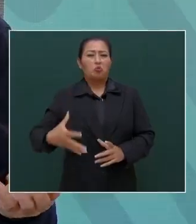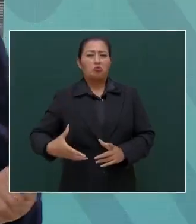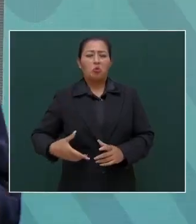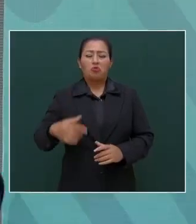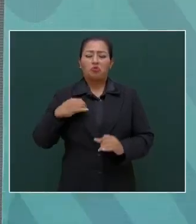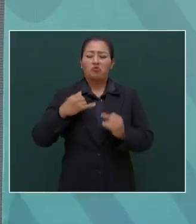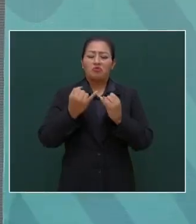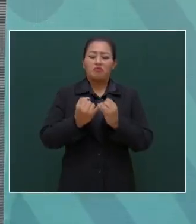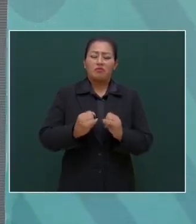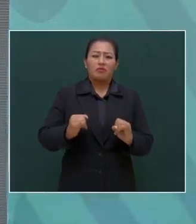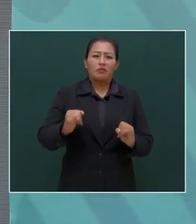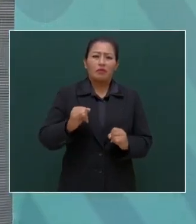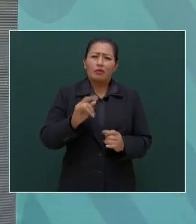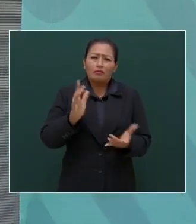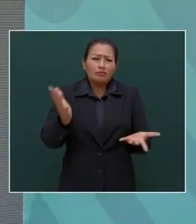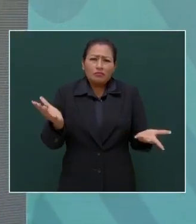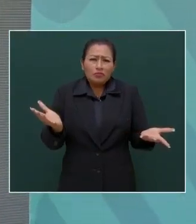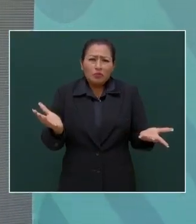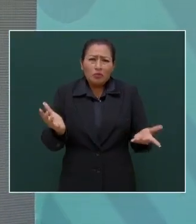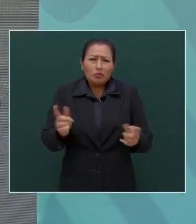independientes,